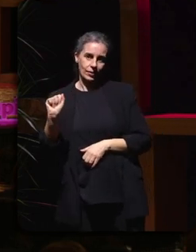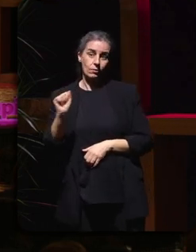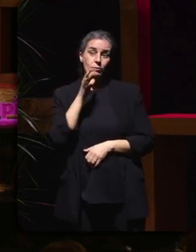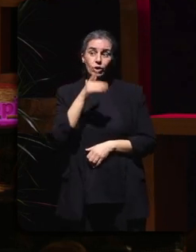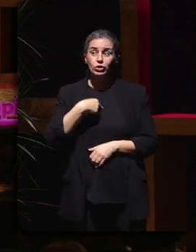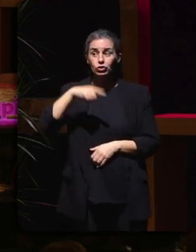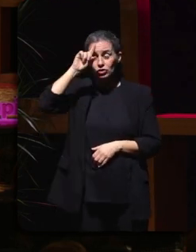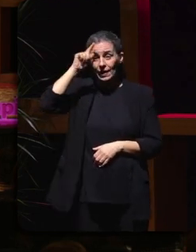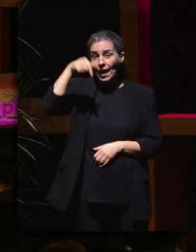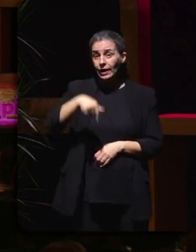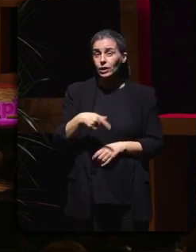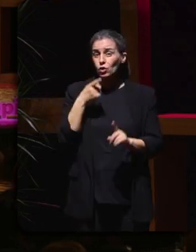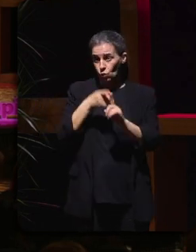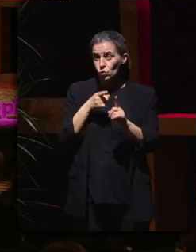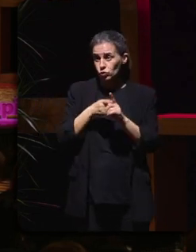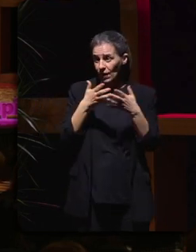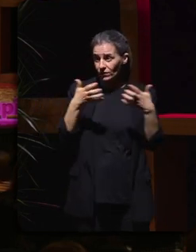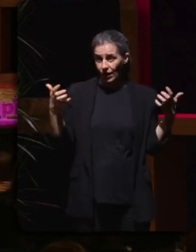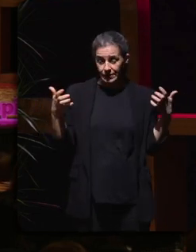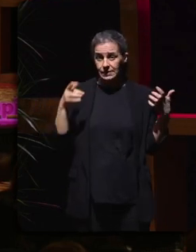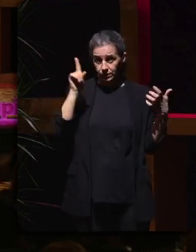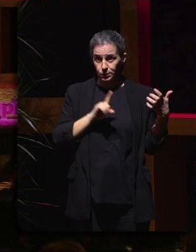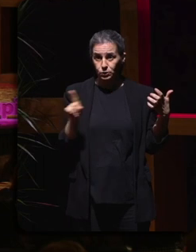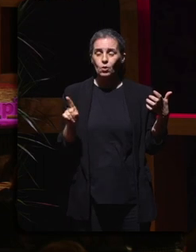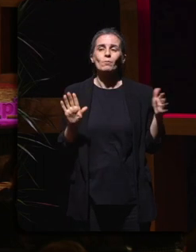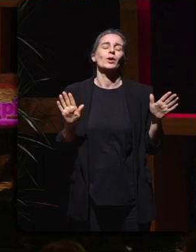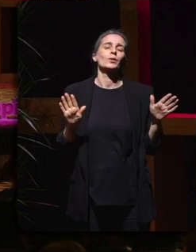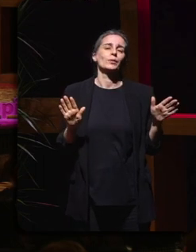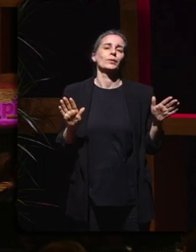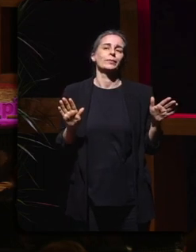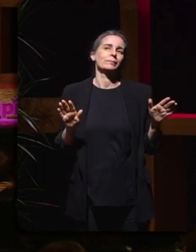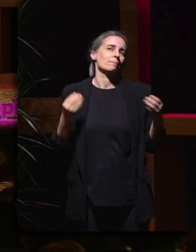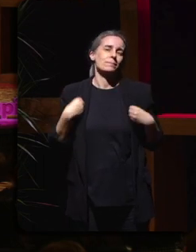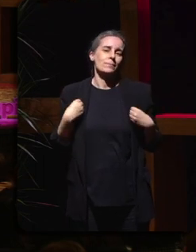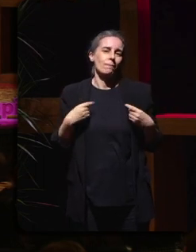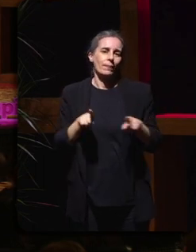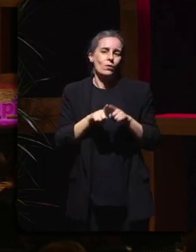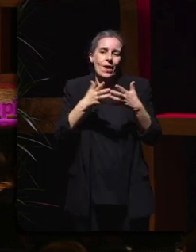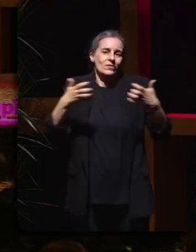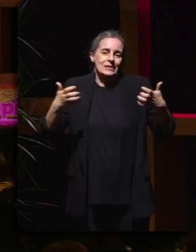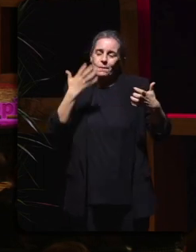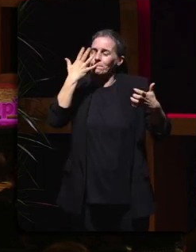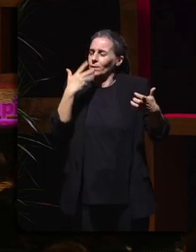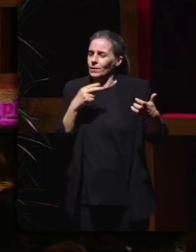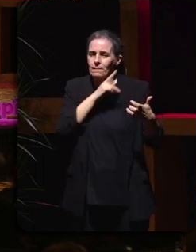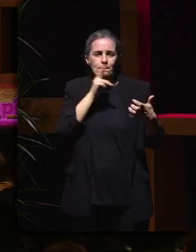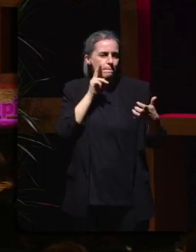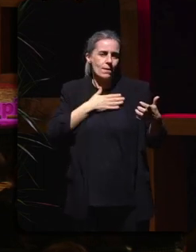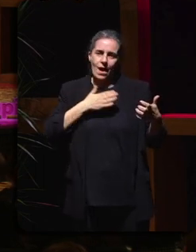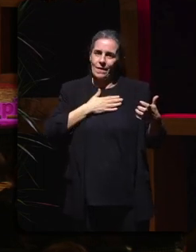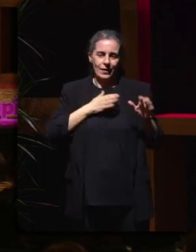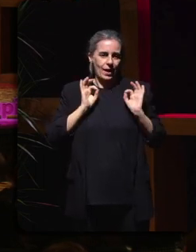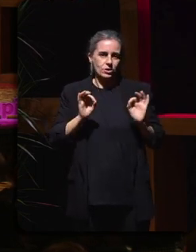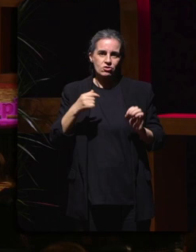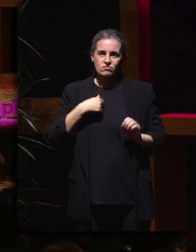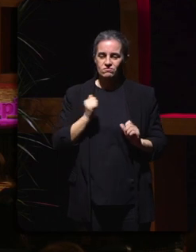yo no sé si aquí se utiliza esa expresión pero era la frase preferida de mi madre cuando yo ya me ponía